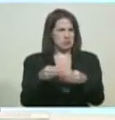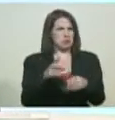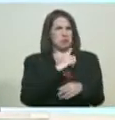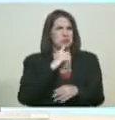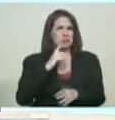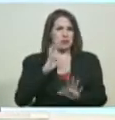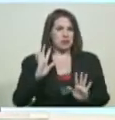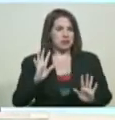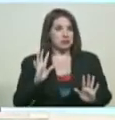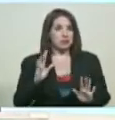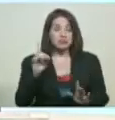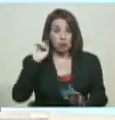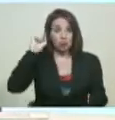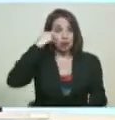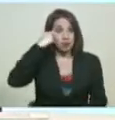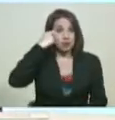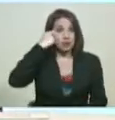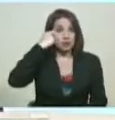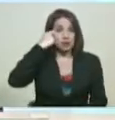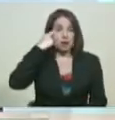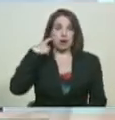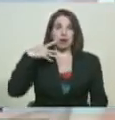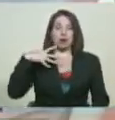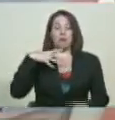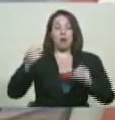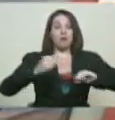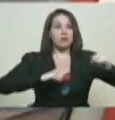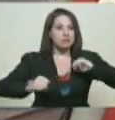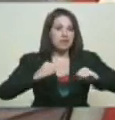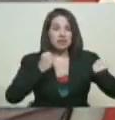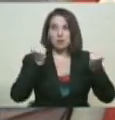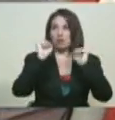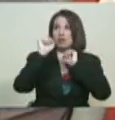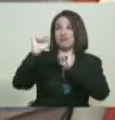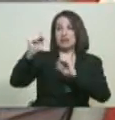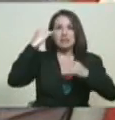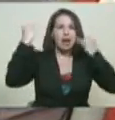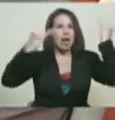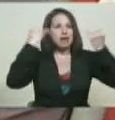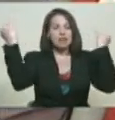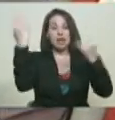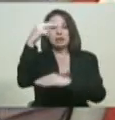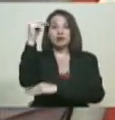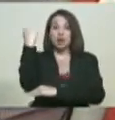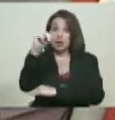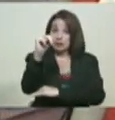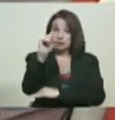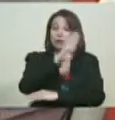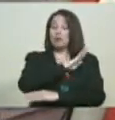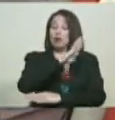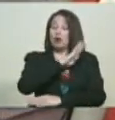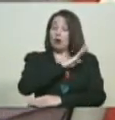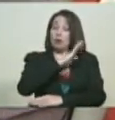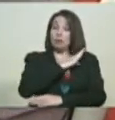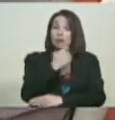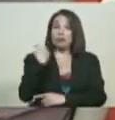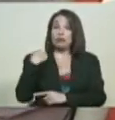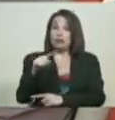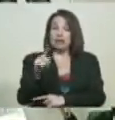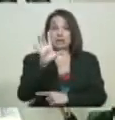dyn movimiento pro defensa de las ideas nacionalistas tenía cinco